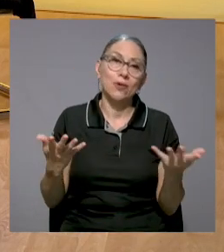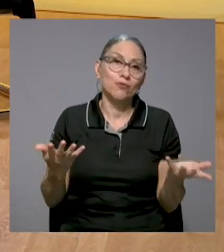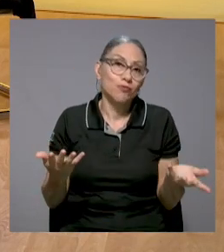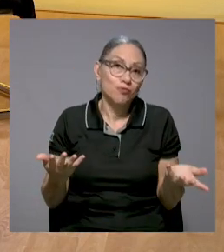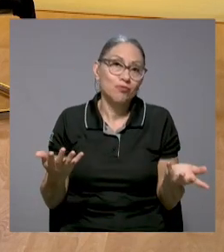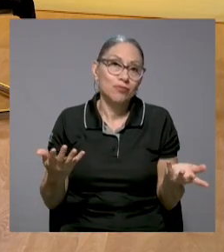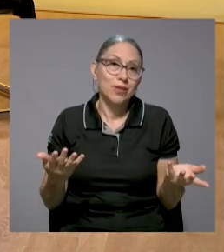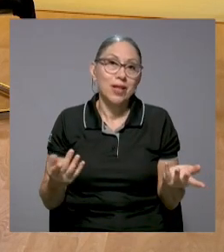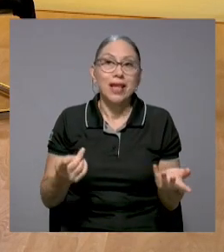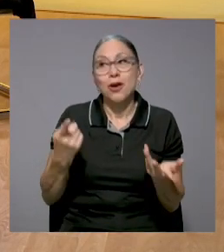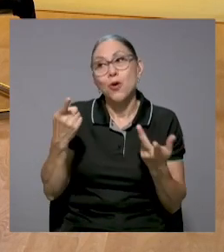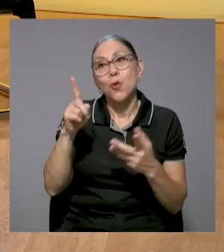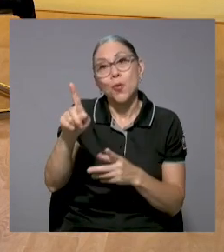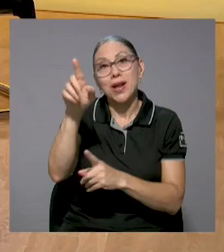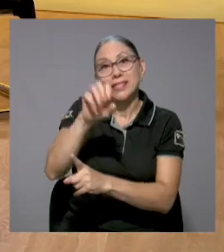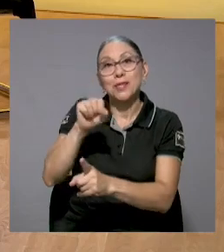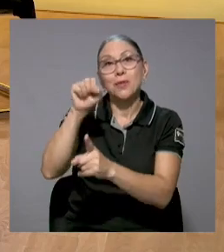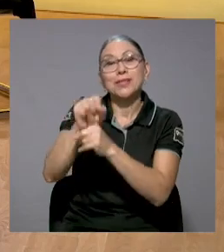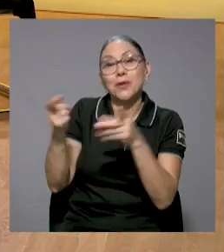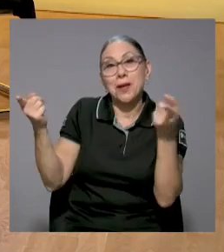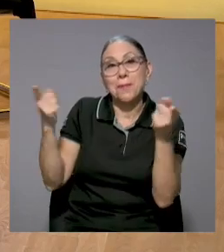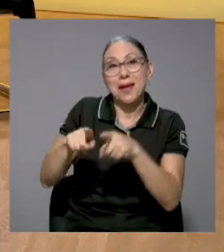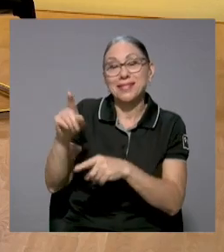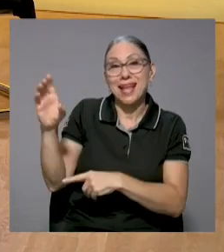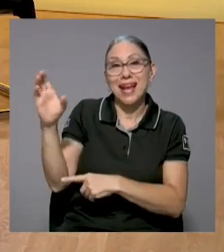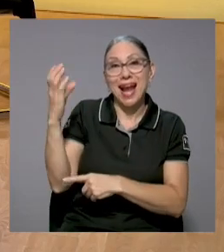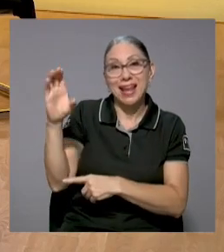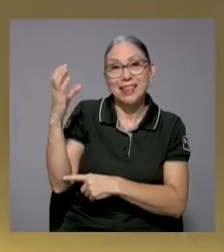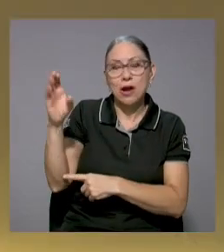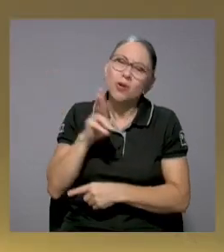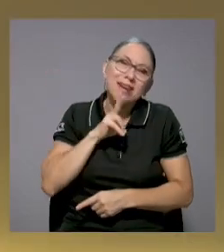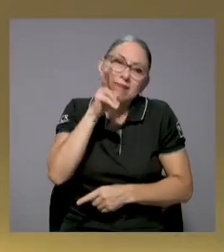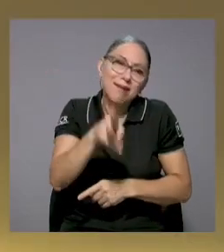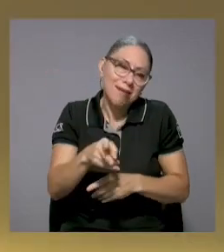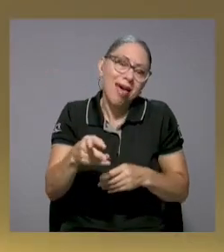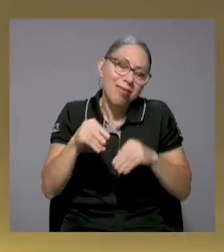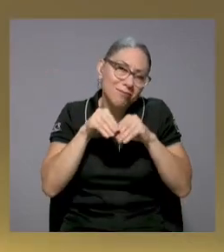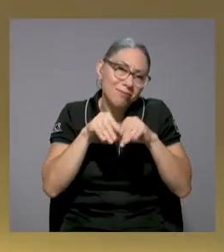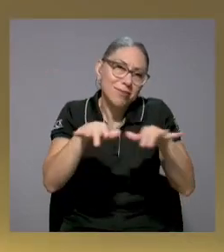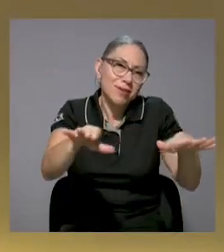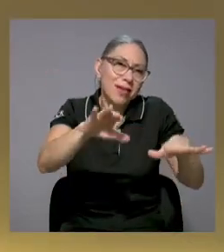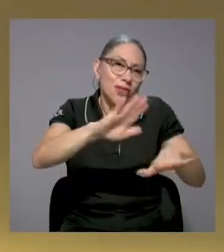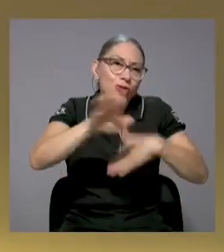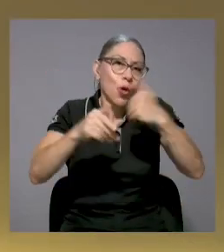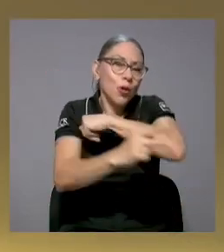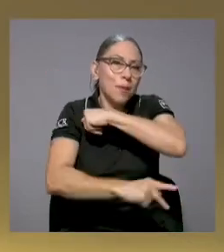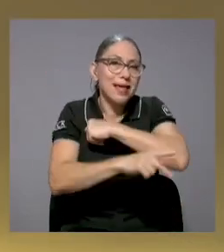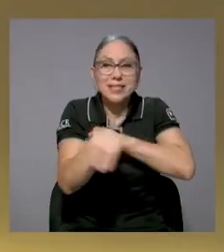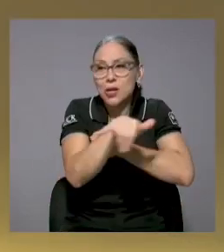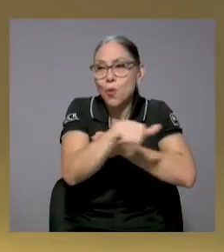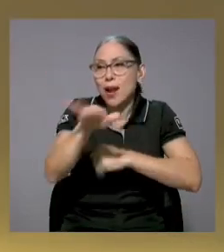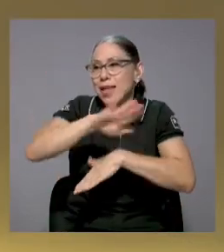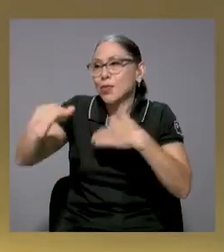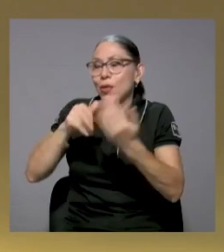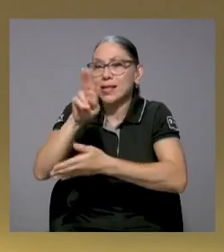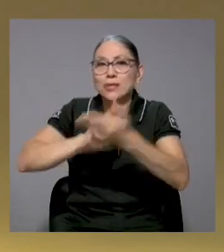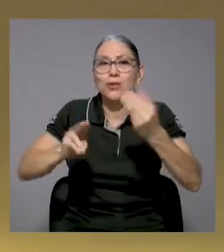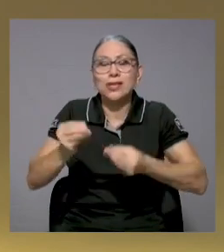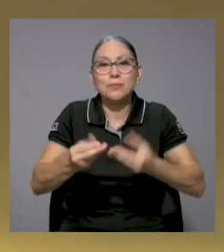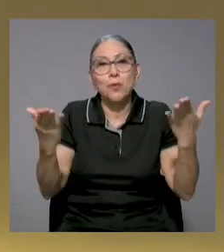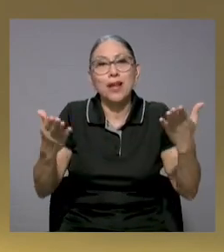en cartaginesa, aunque en realidad está por todo el país, al igual que las otras universidades públicas, no hace